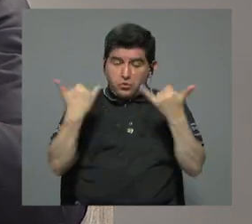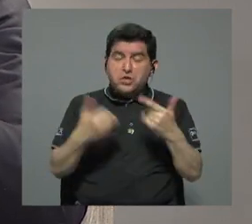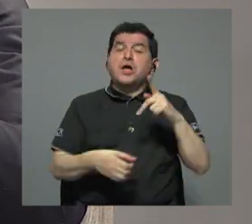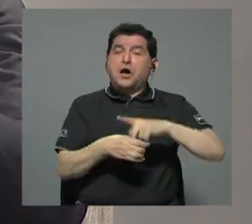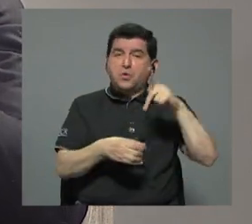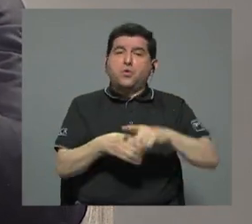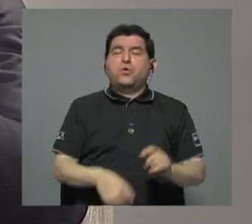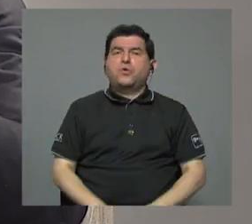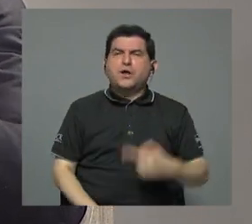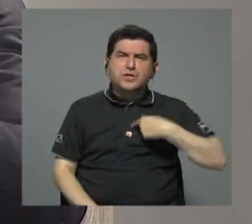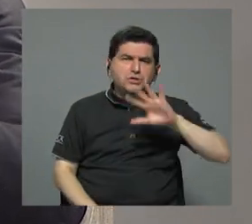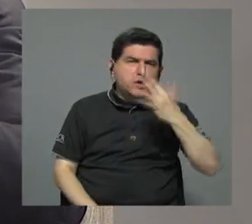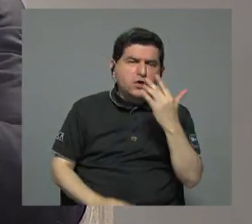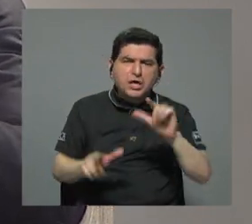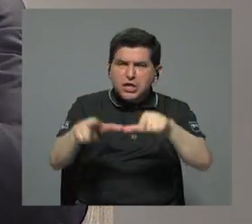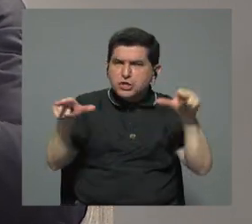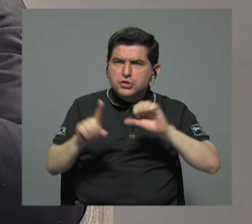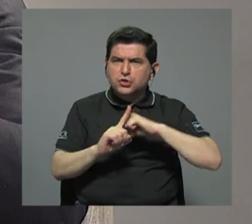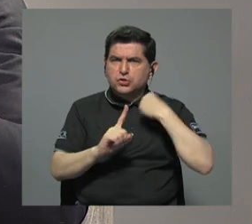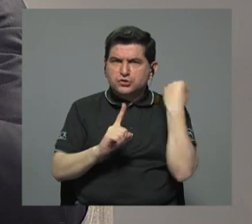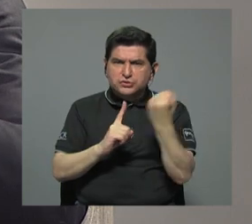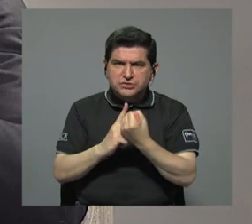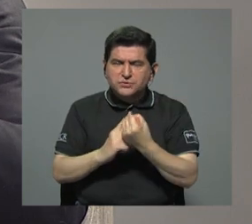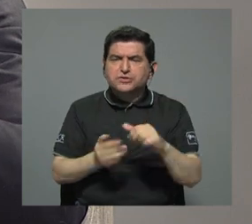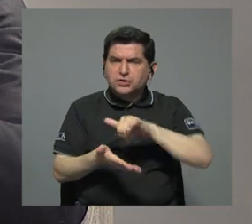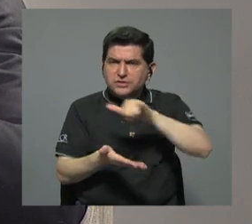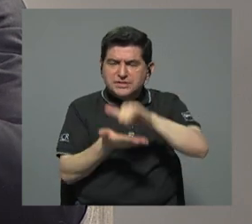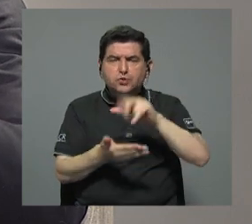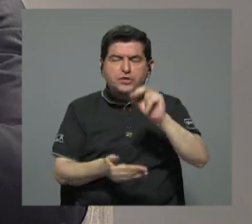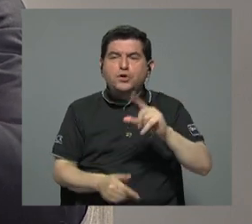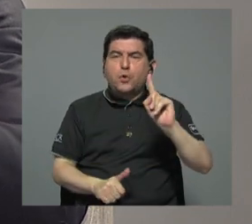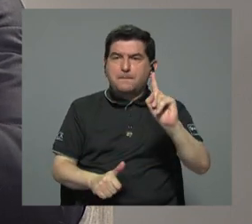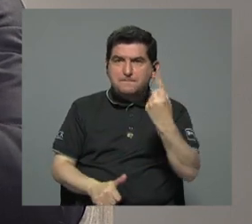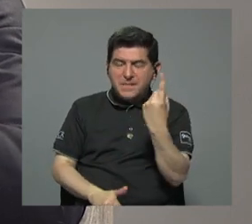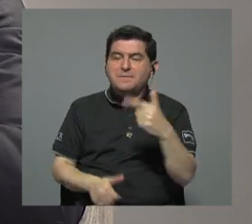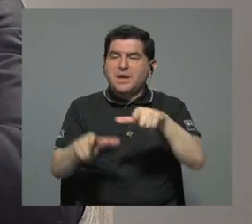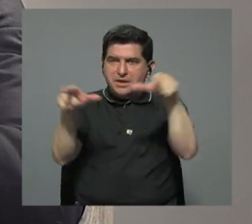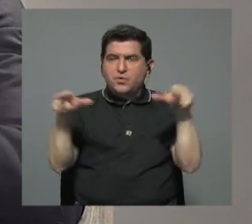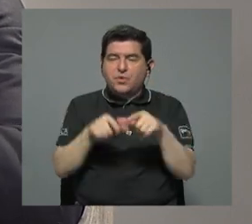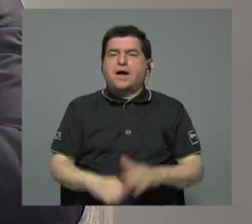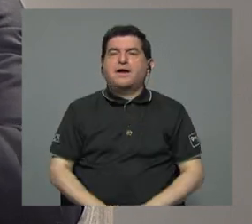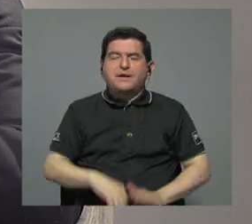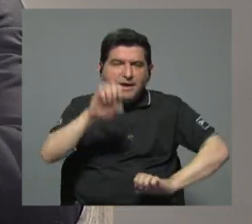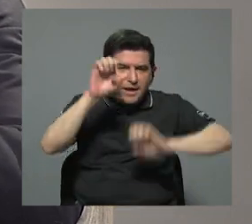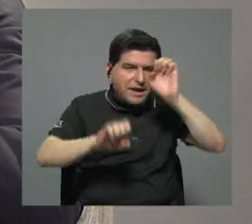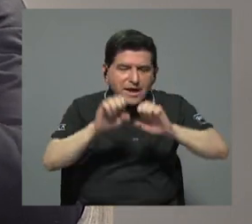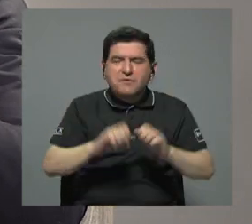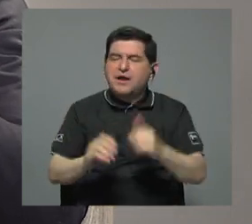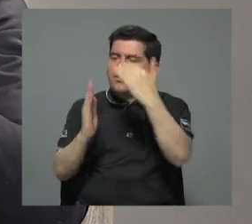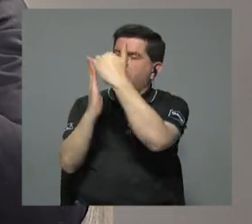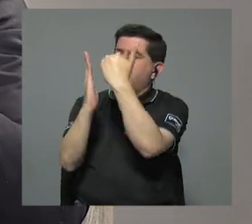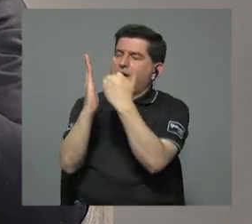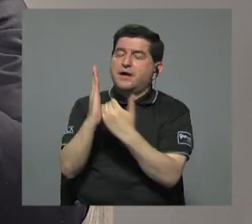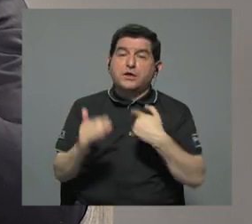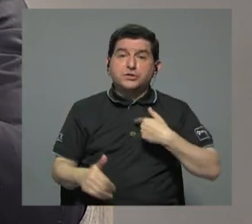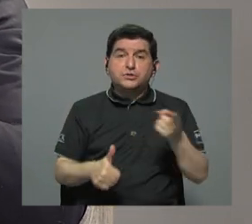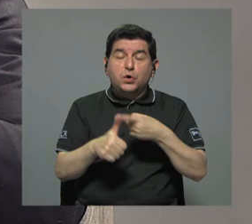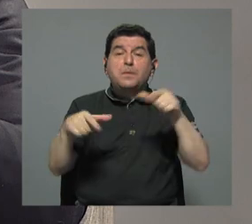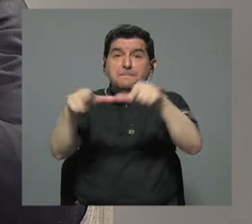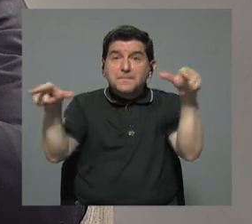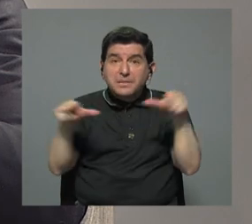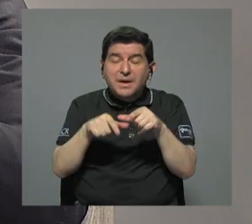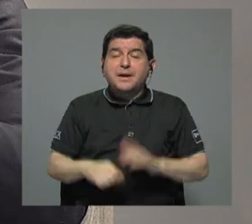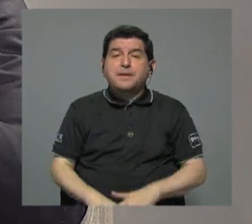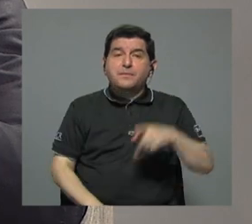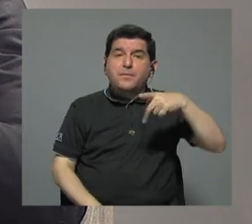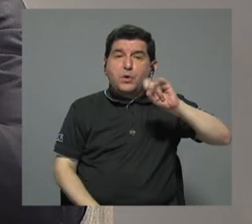ocupando al quinto lugar por sanjosesino el primero creo que hay una valoración de perfiles y el hecho de que yo esté encabezando el primer lugar por sanjosé del